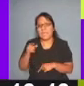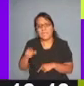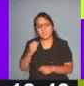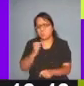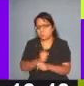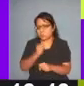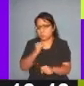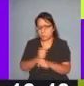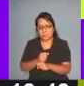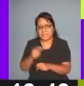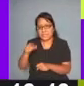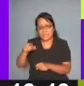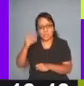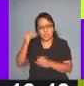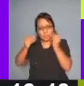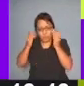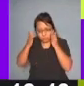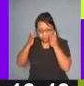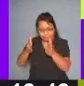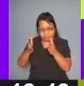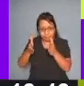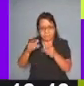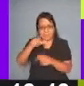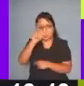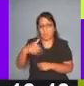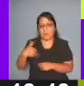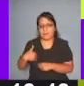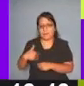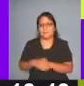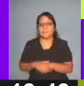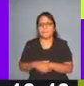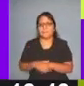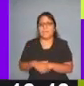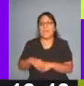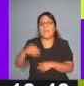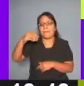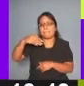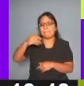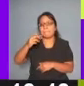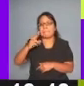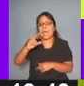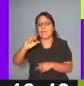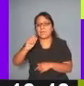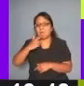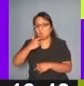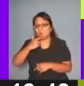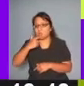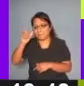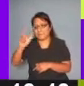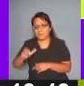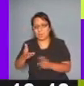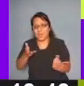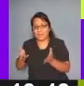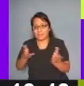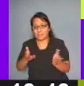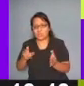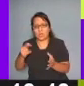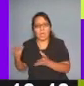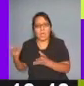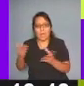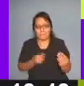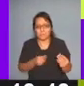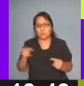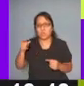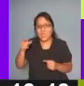Y por parte de este ministerio, Marcos, que es parte nuestra, va a tener el mayor apoyo. Y él maneja